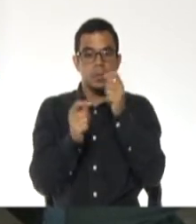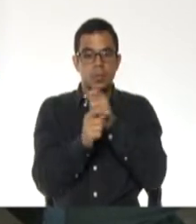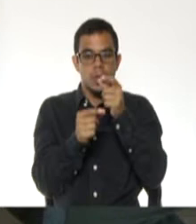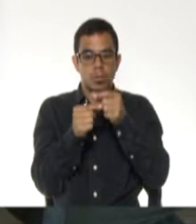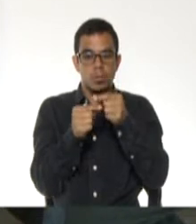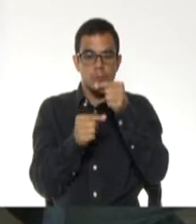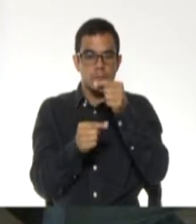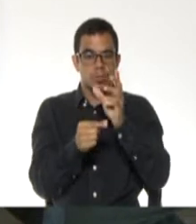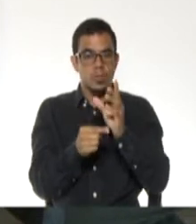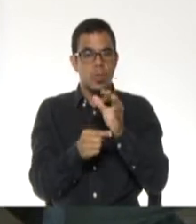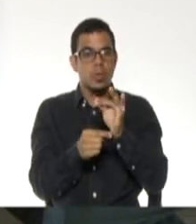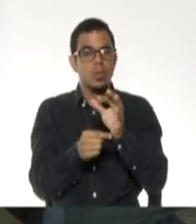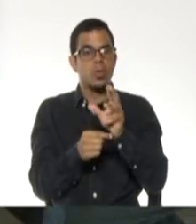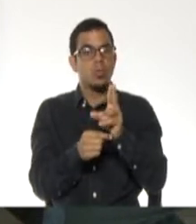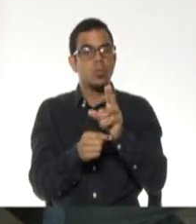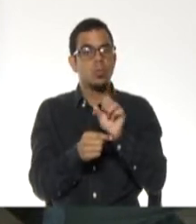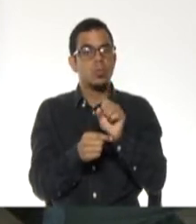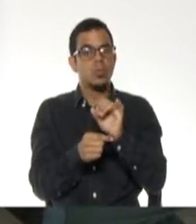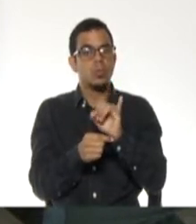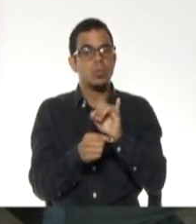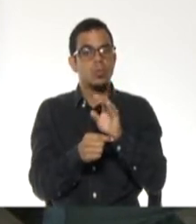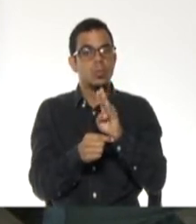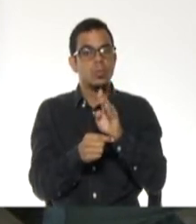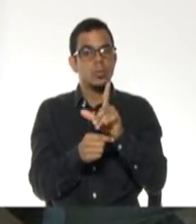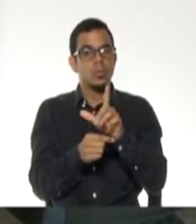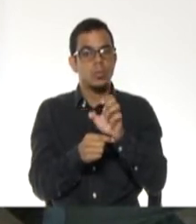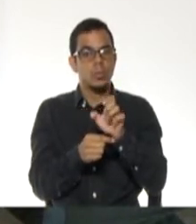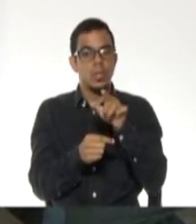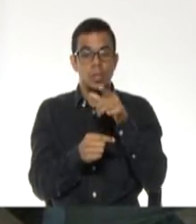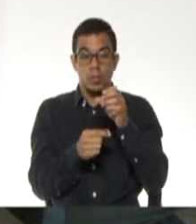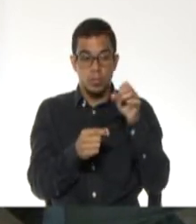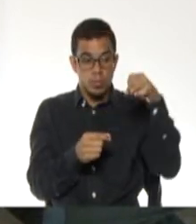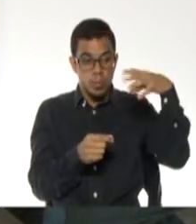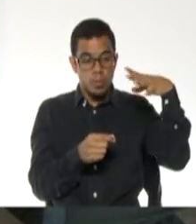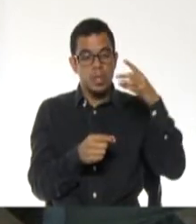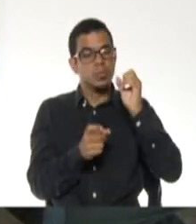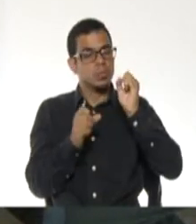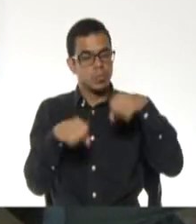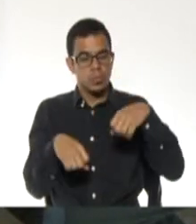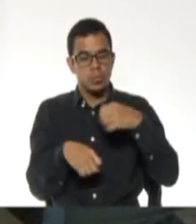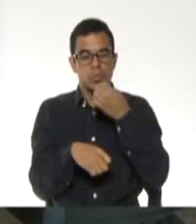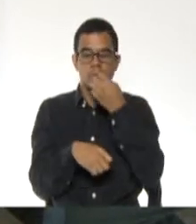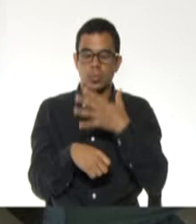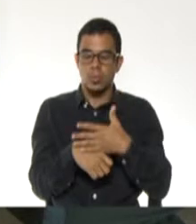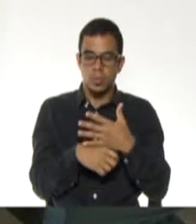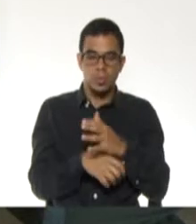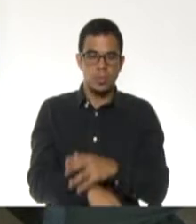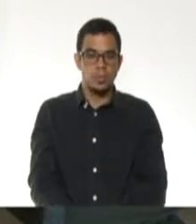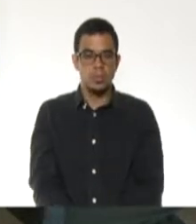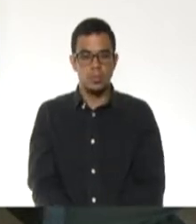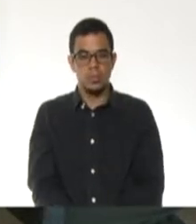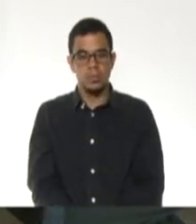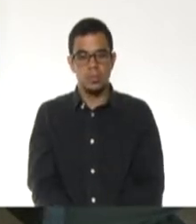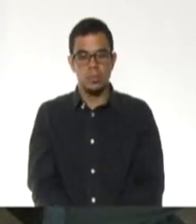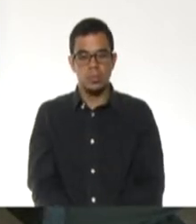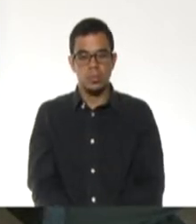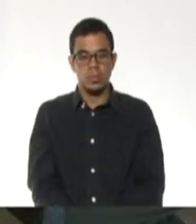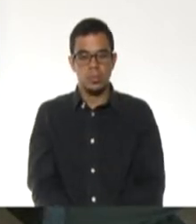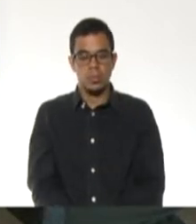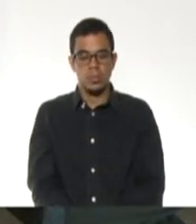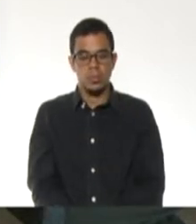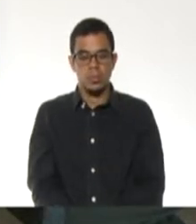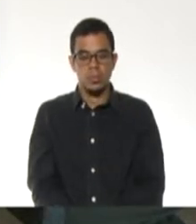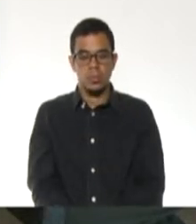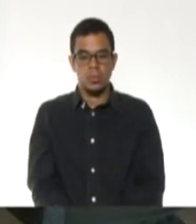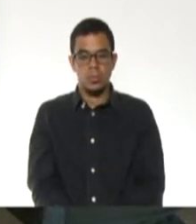este caso un puente, vamos a suponer que tengo allí un fusible térmico, si enciende, entonces continuamos con la misma tónica que